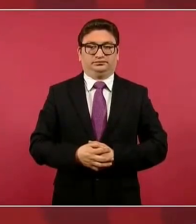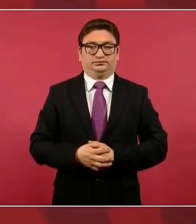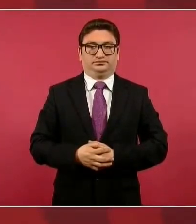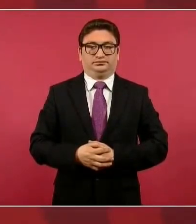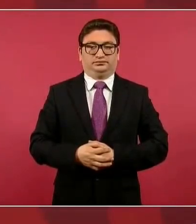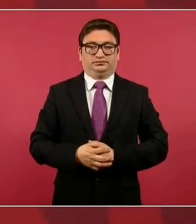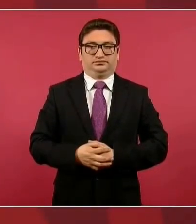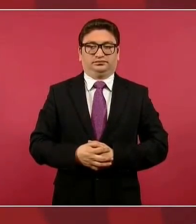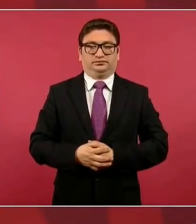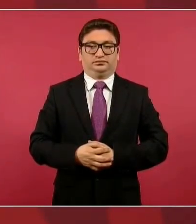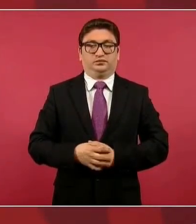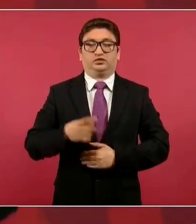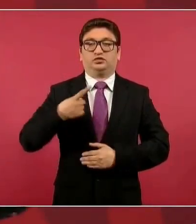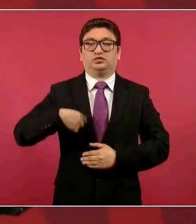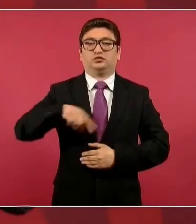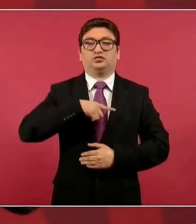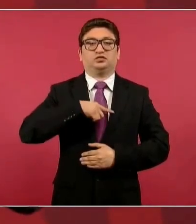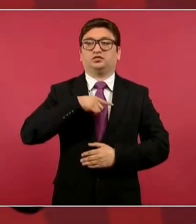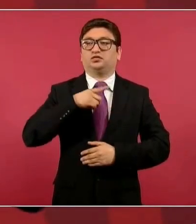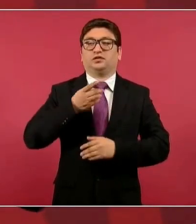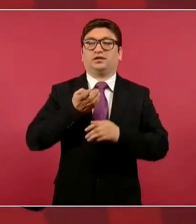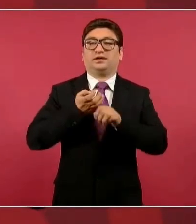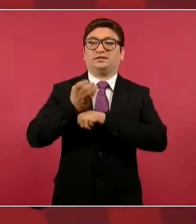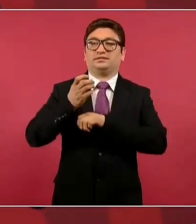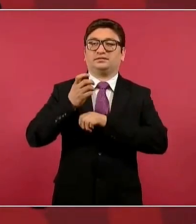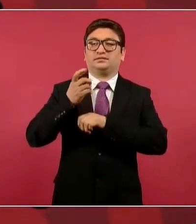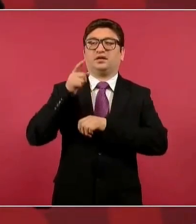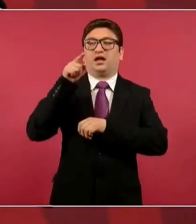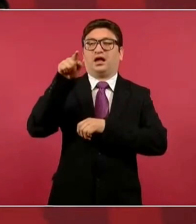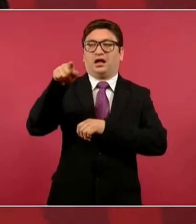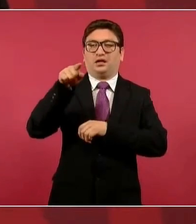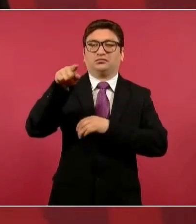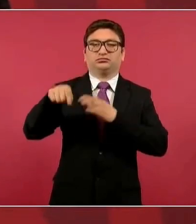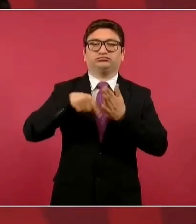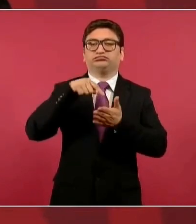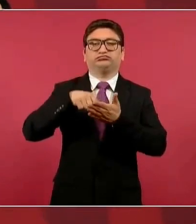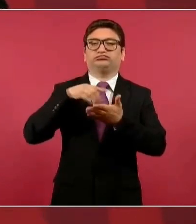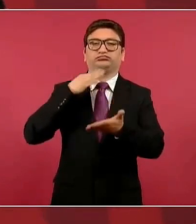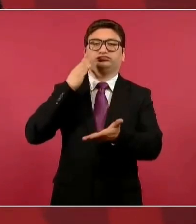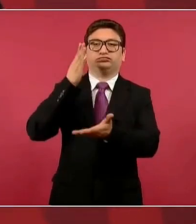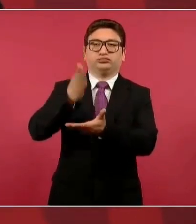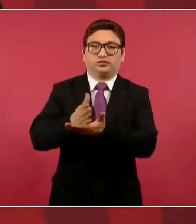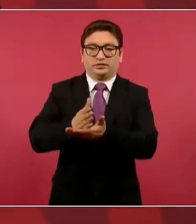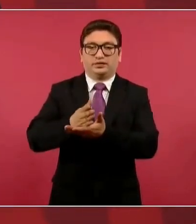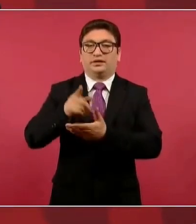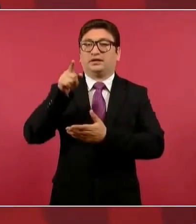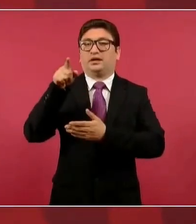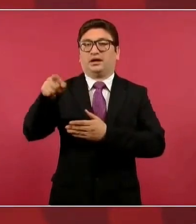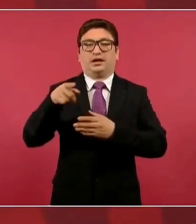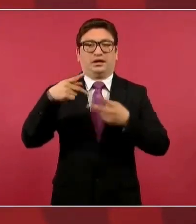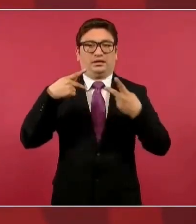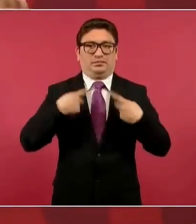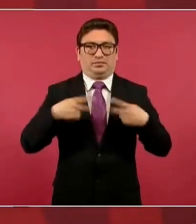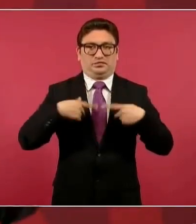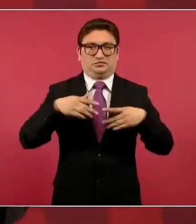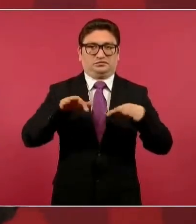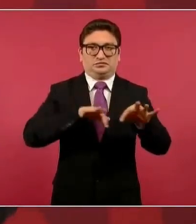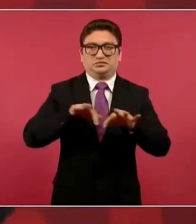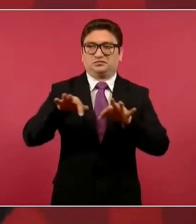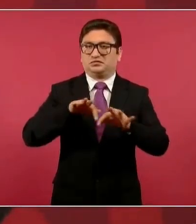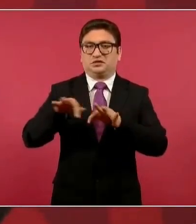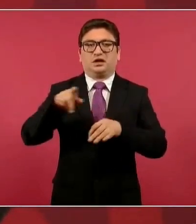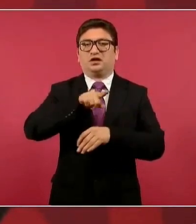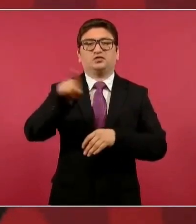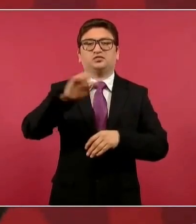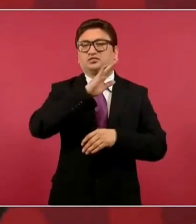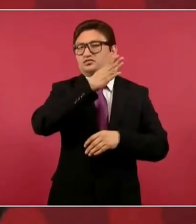Llegábamos a un estado y movían a trabajadores que no sabían